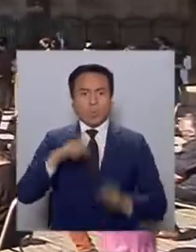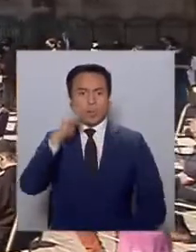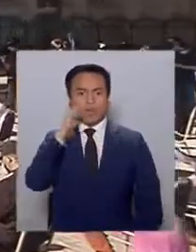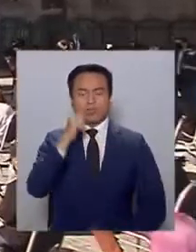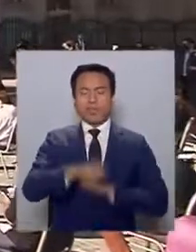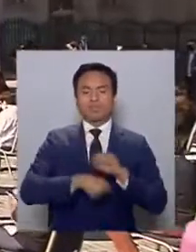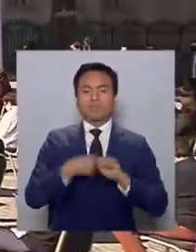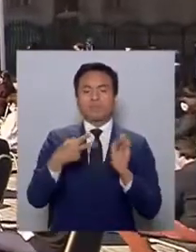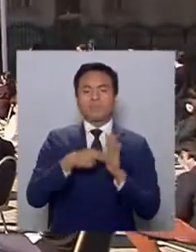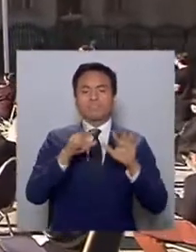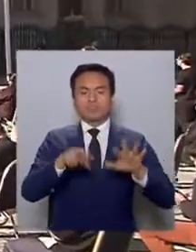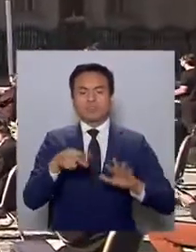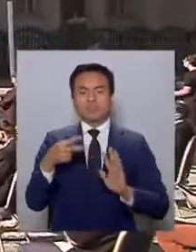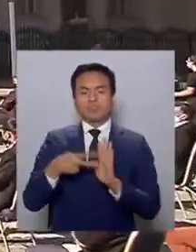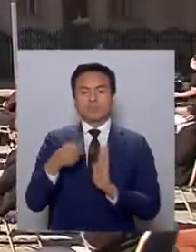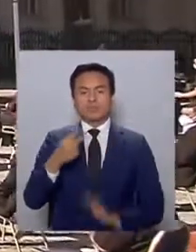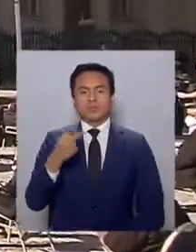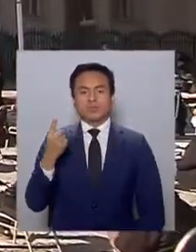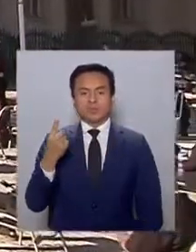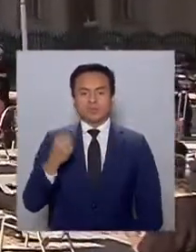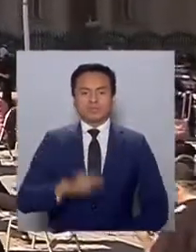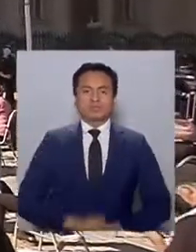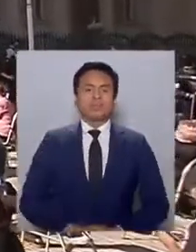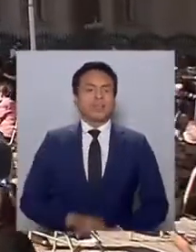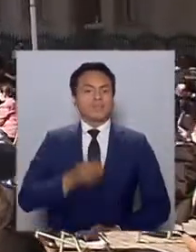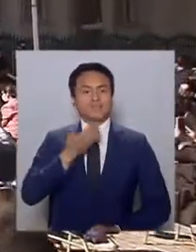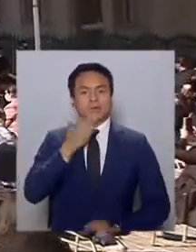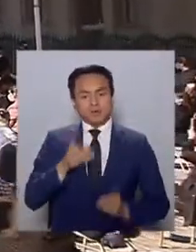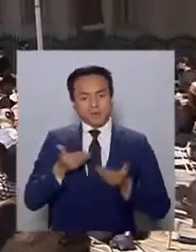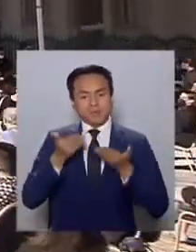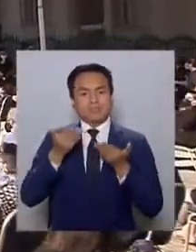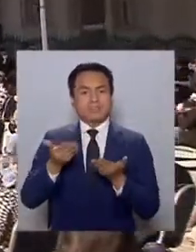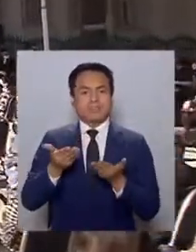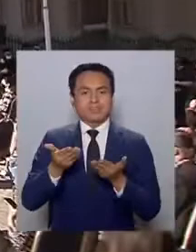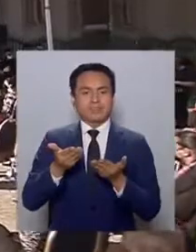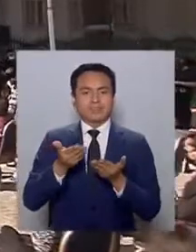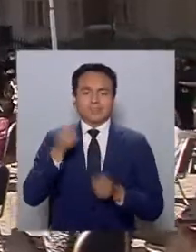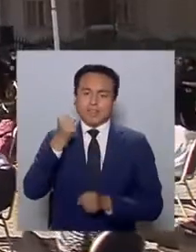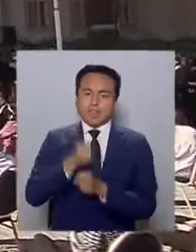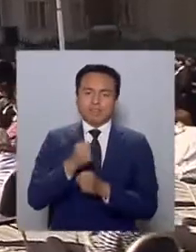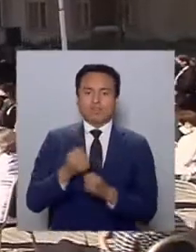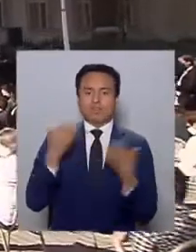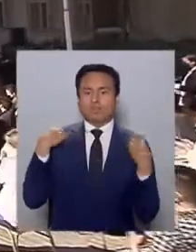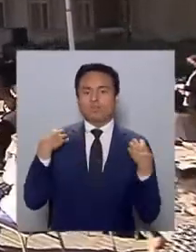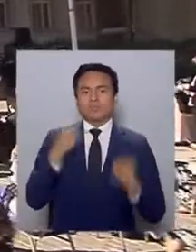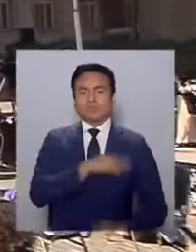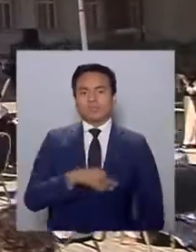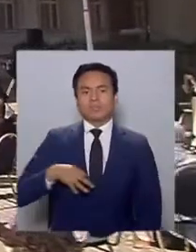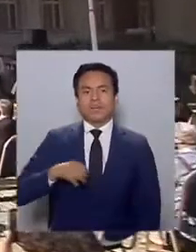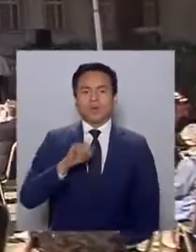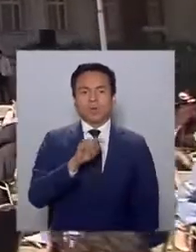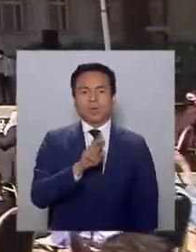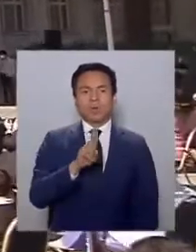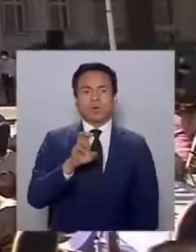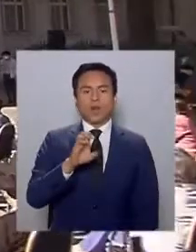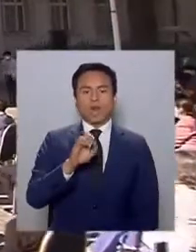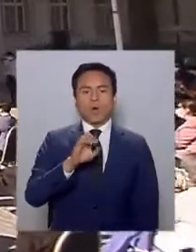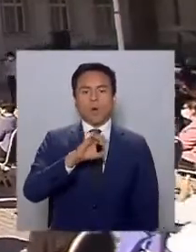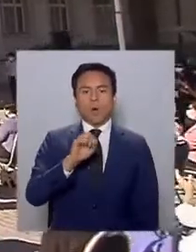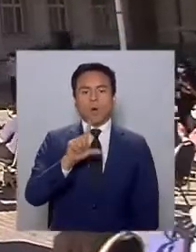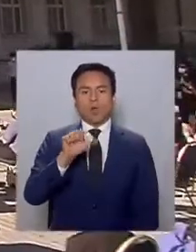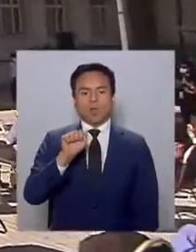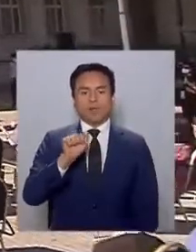entre 2018 y 2021. Lo mejor para usted y su labor, ministra Urrejola.